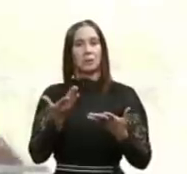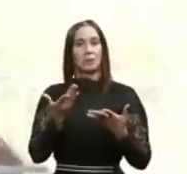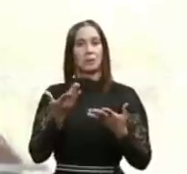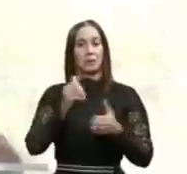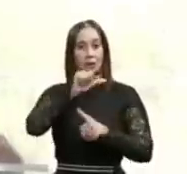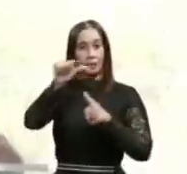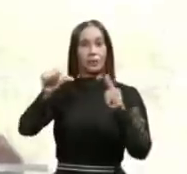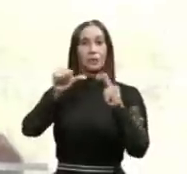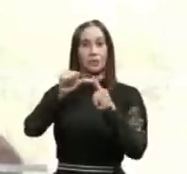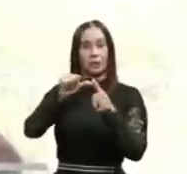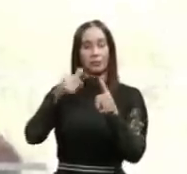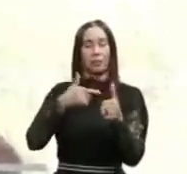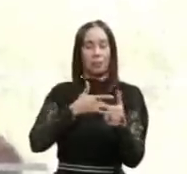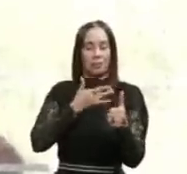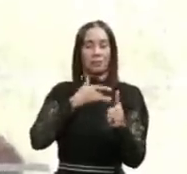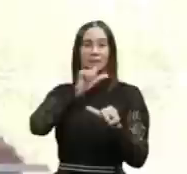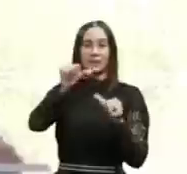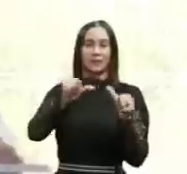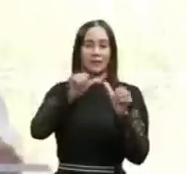azuano.